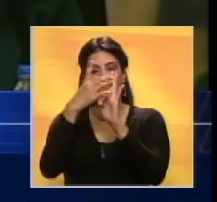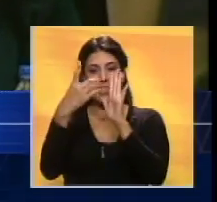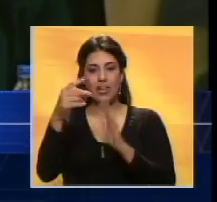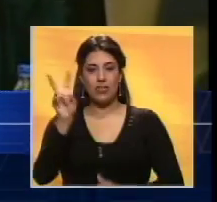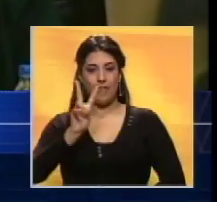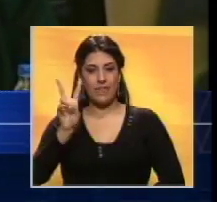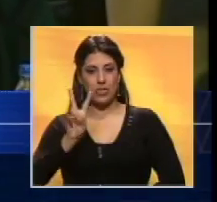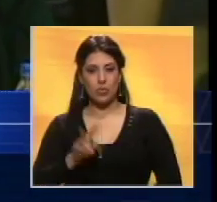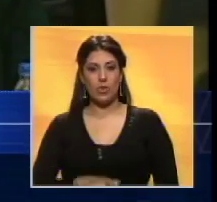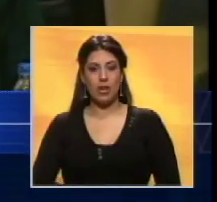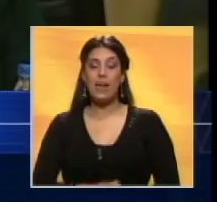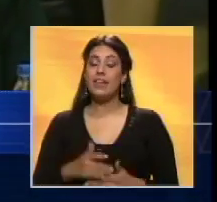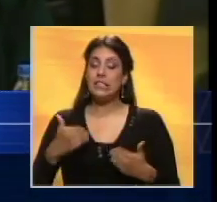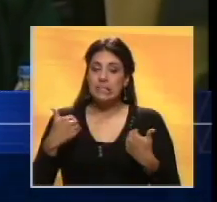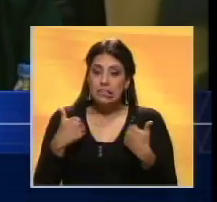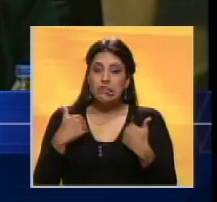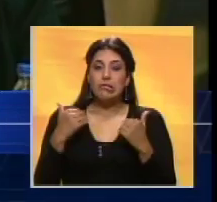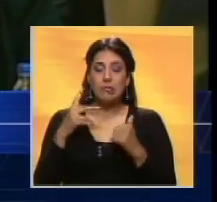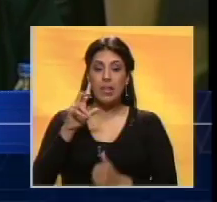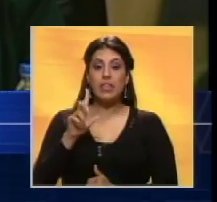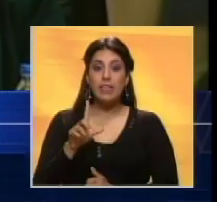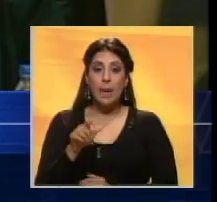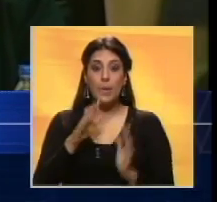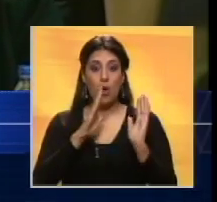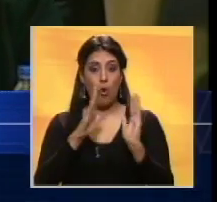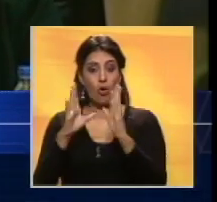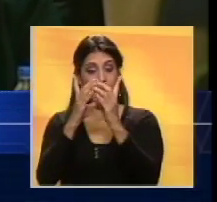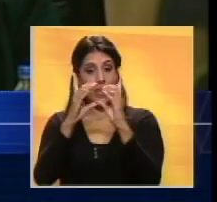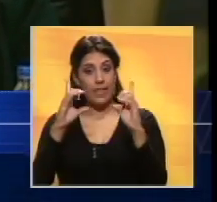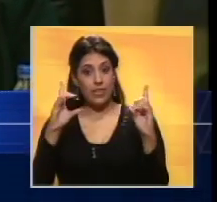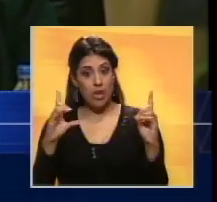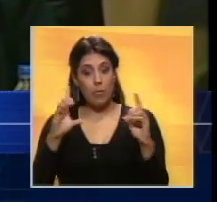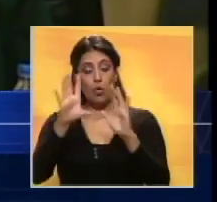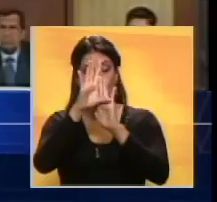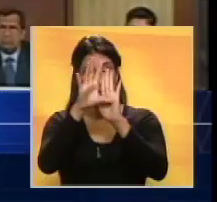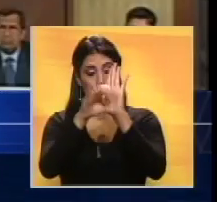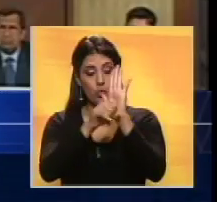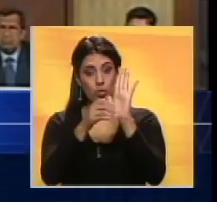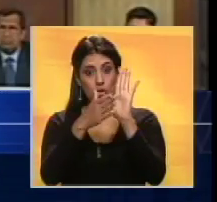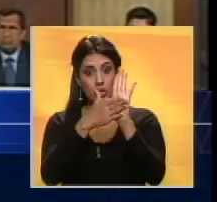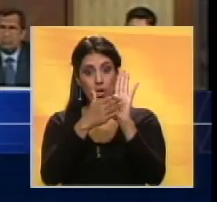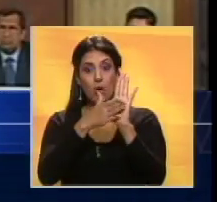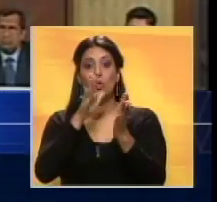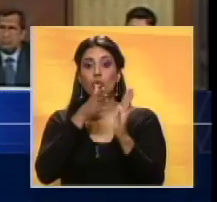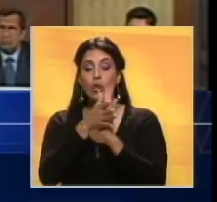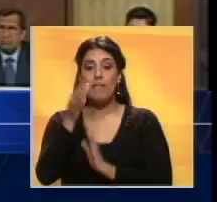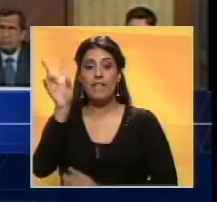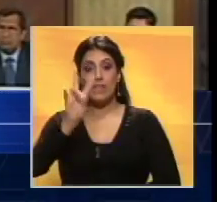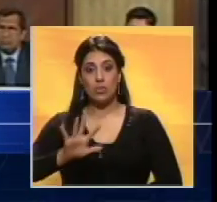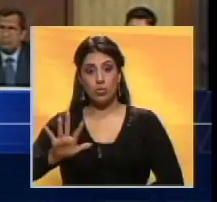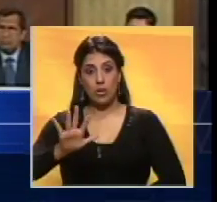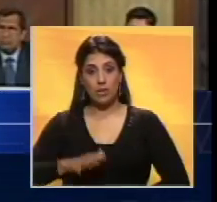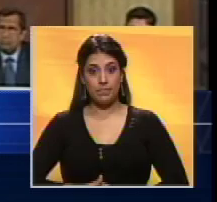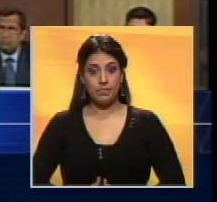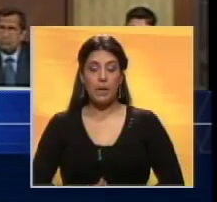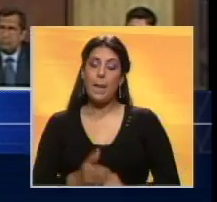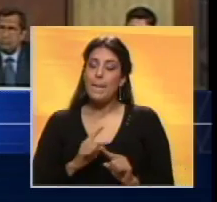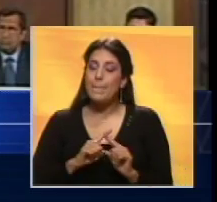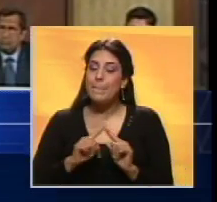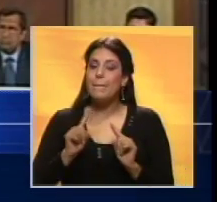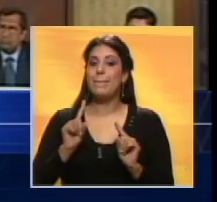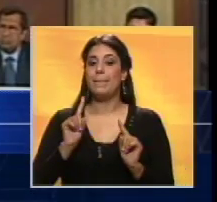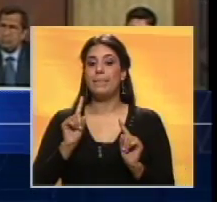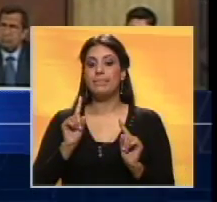Derecho en Venezuela, que atentan contra el orden democrático y constitucional de Venezuela. Sin